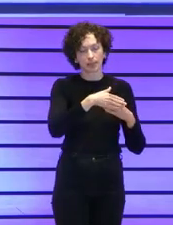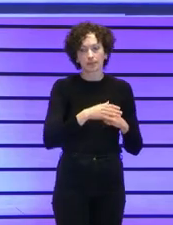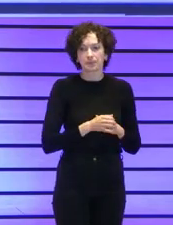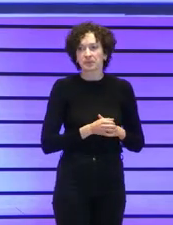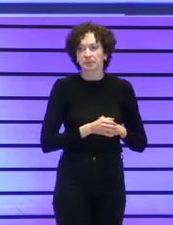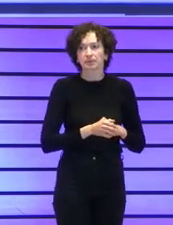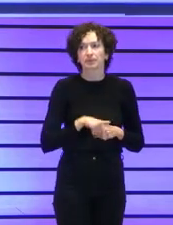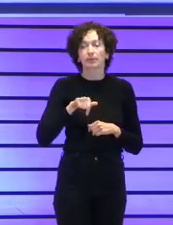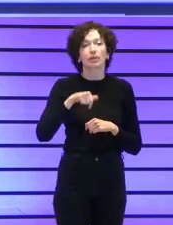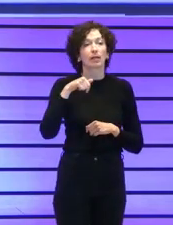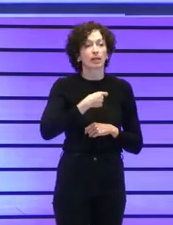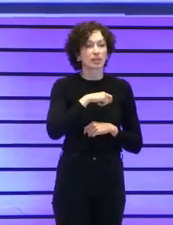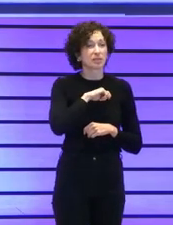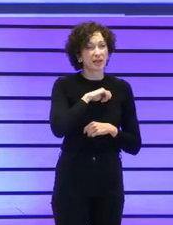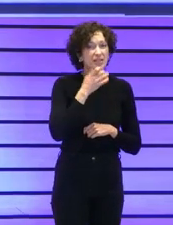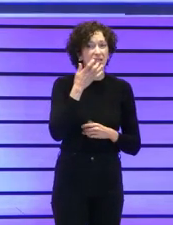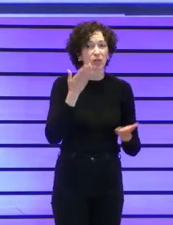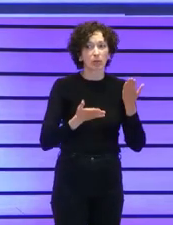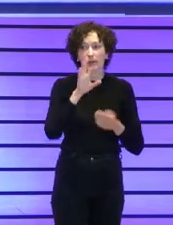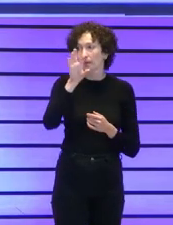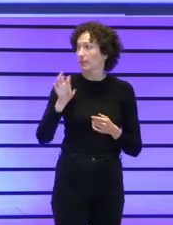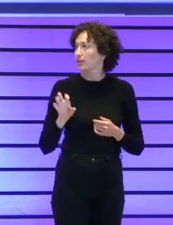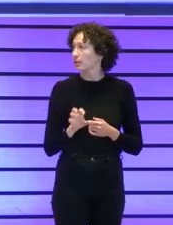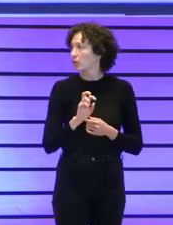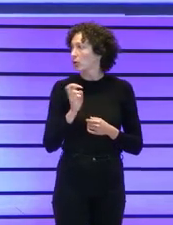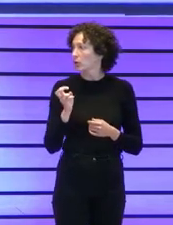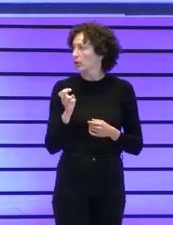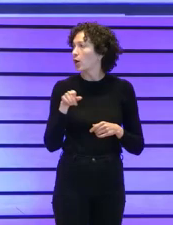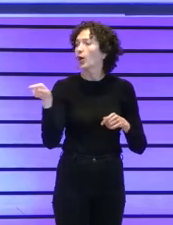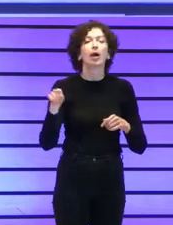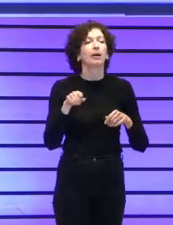estamos por detrás de otros países, ¿no? Porque Dani, sin ir... quiere tomar la palabra, pero no es con